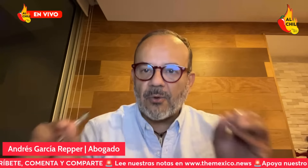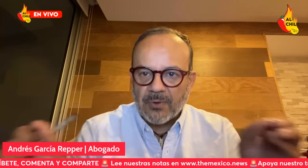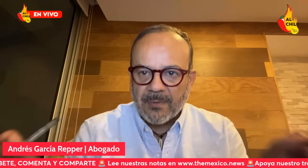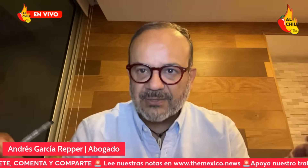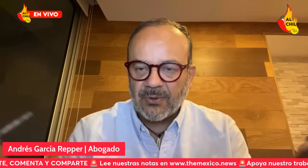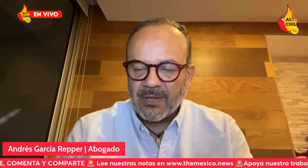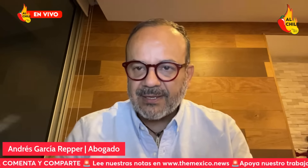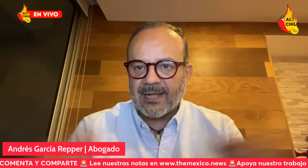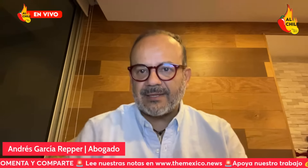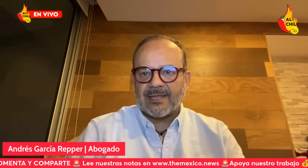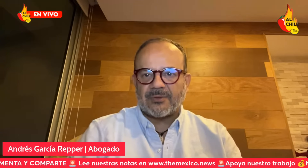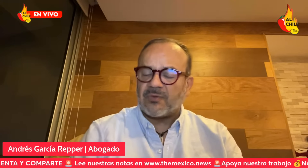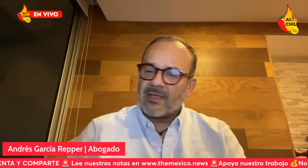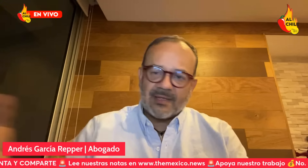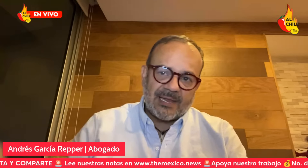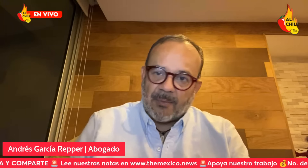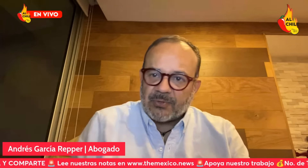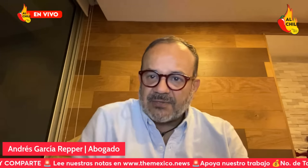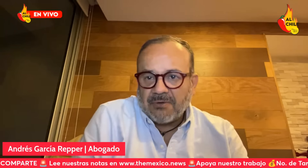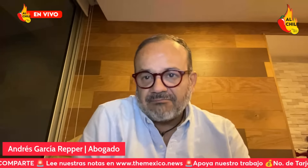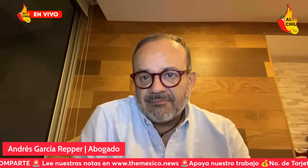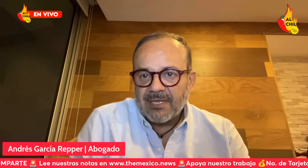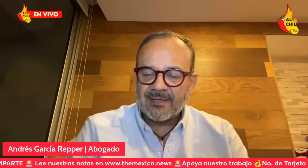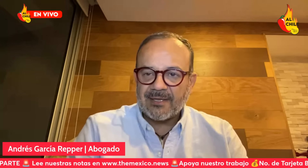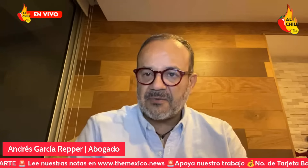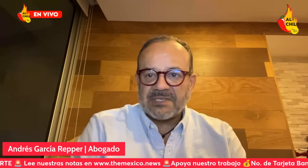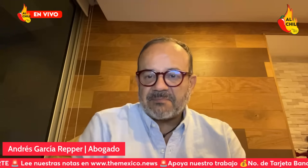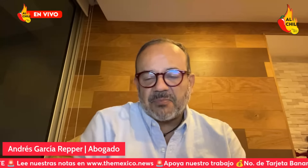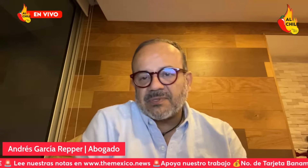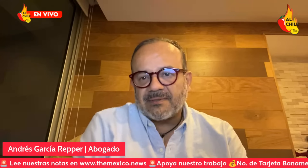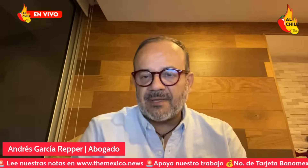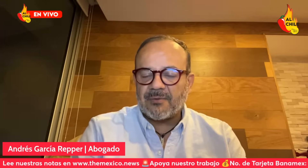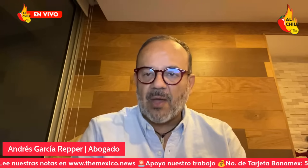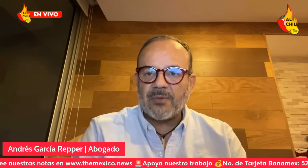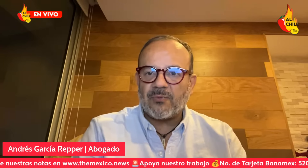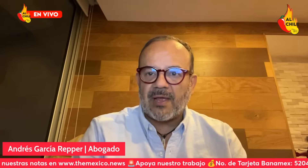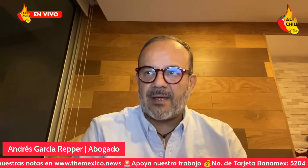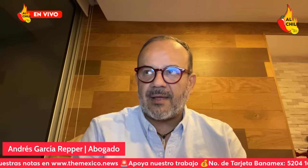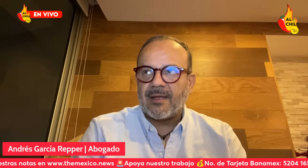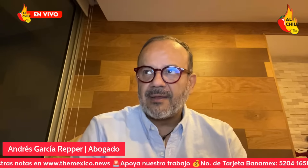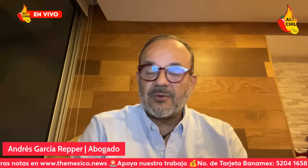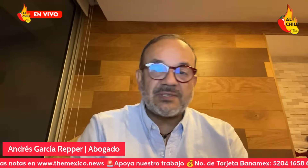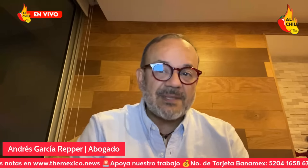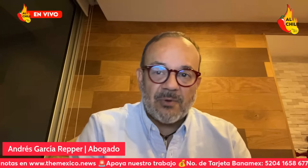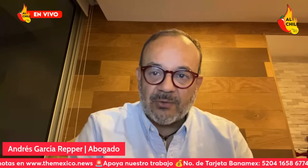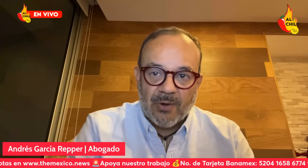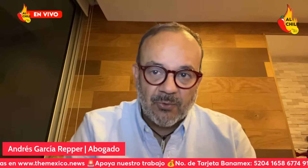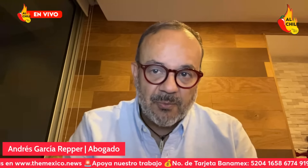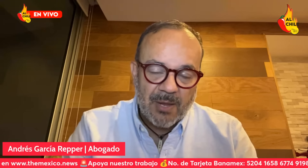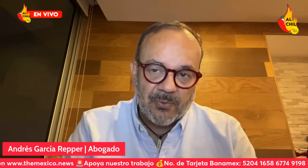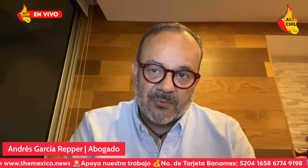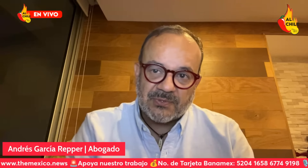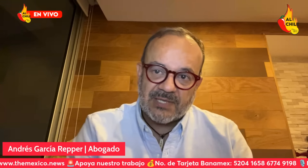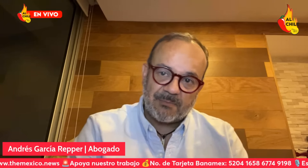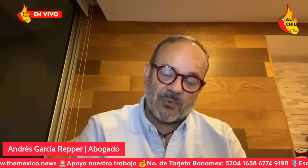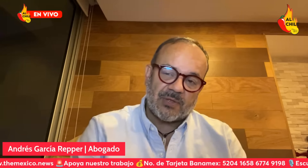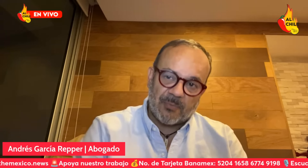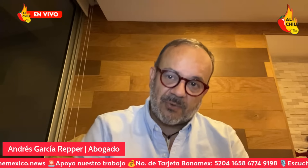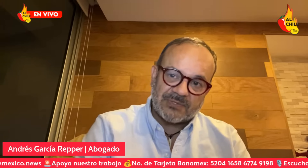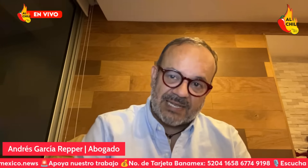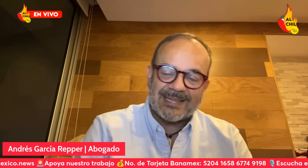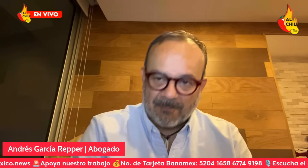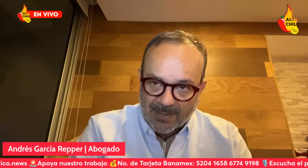menor Universo de candidatos y la votación Entonces pues no hay una no se está violando la autonomía del poder judicial